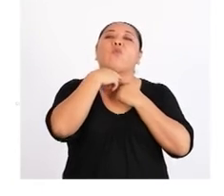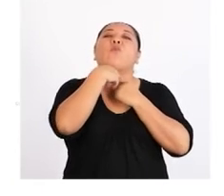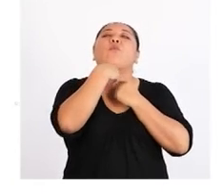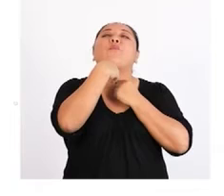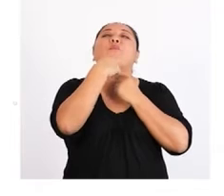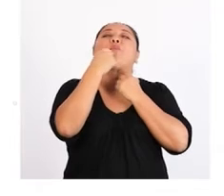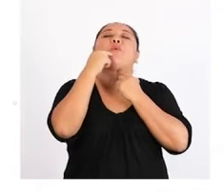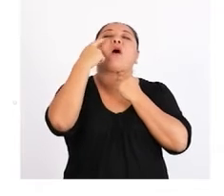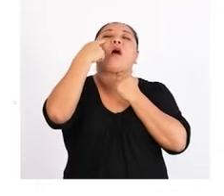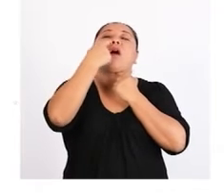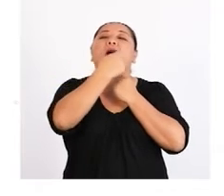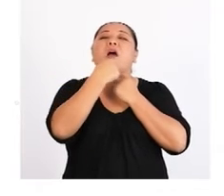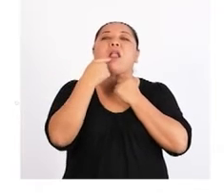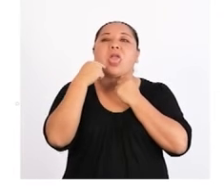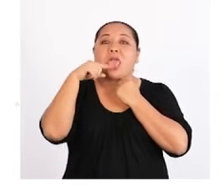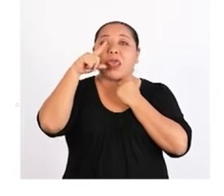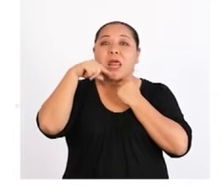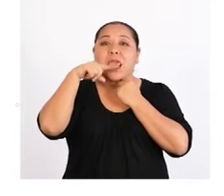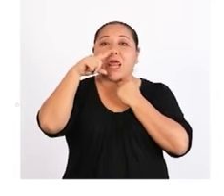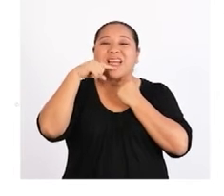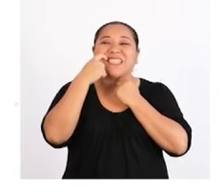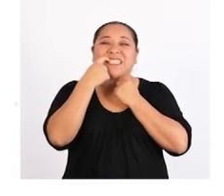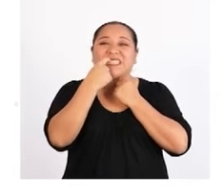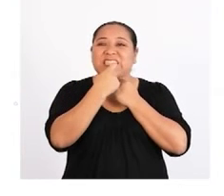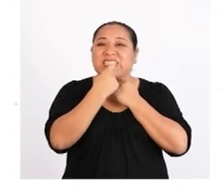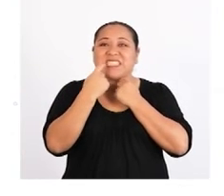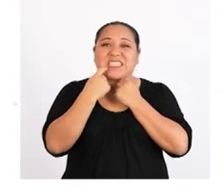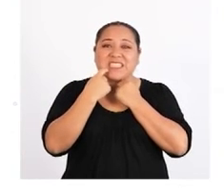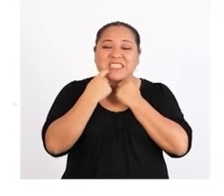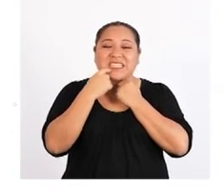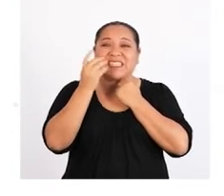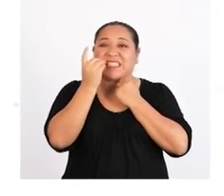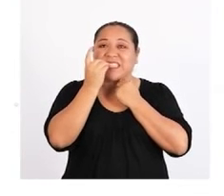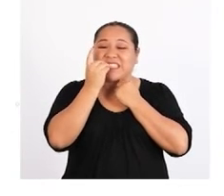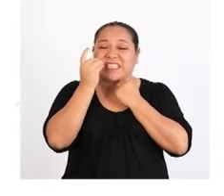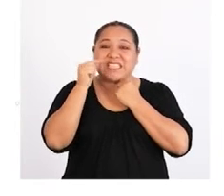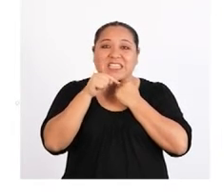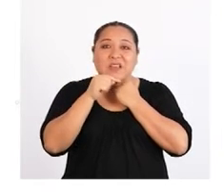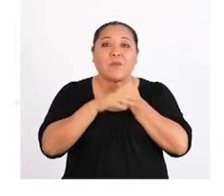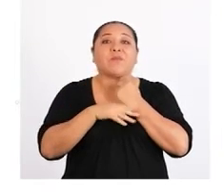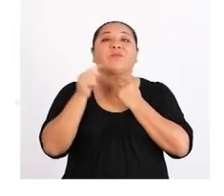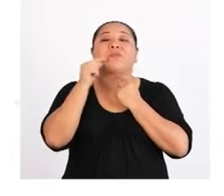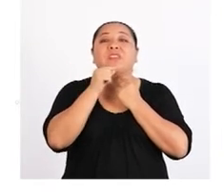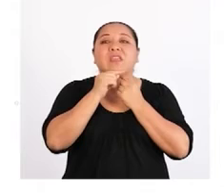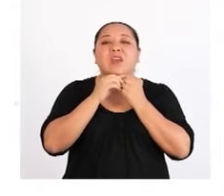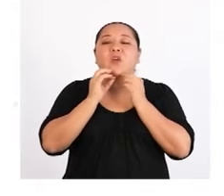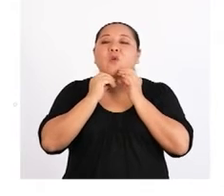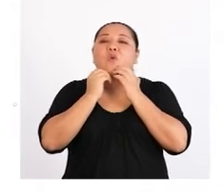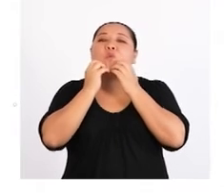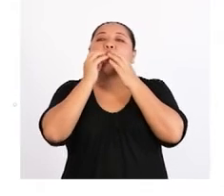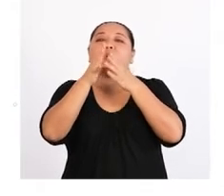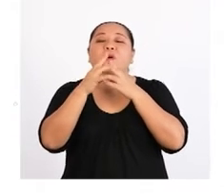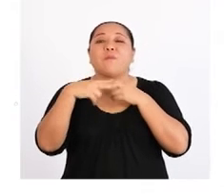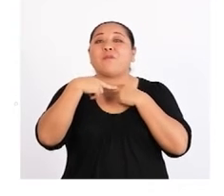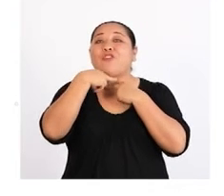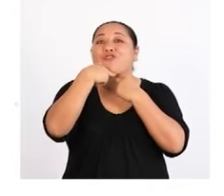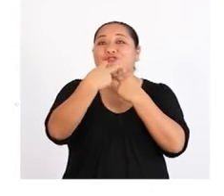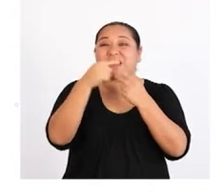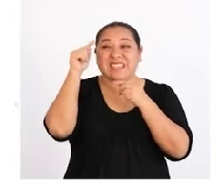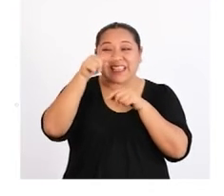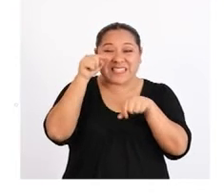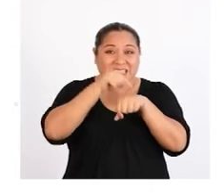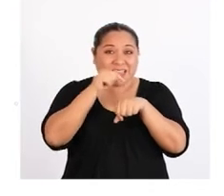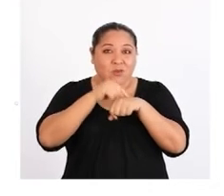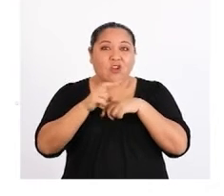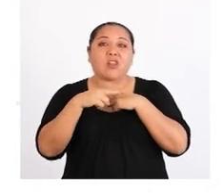boca, mandíbula, lengua y dientes, para por fin articular el sonido. En ese